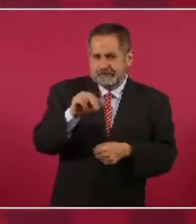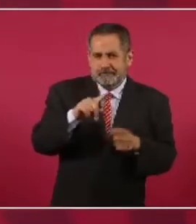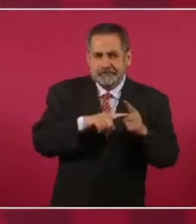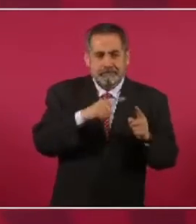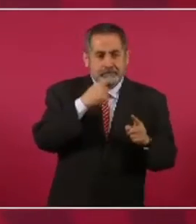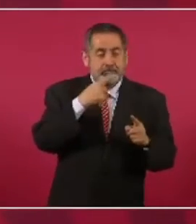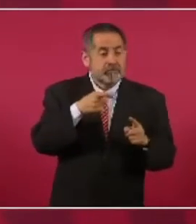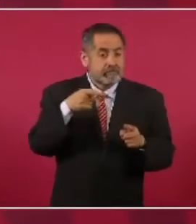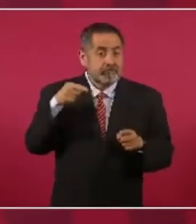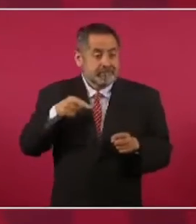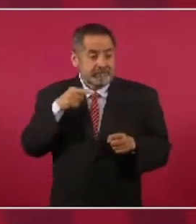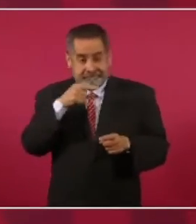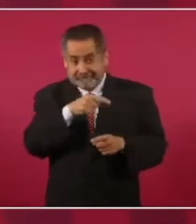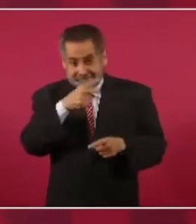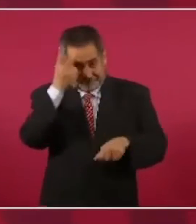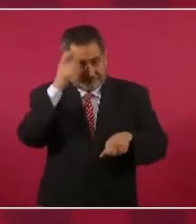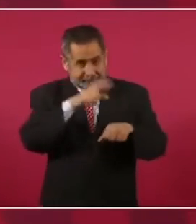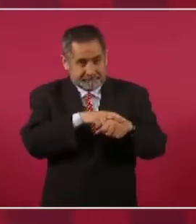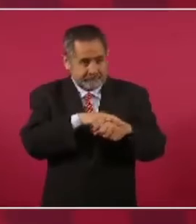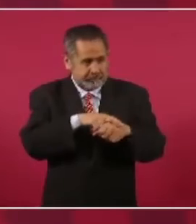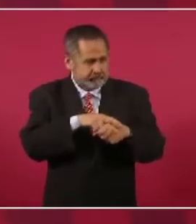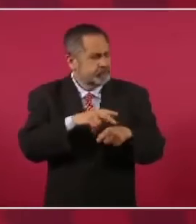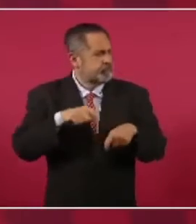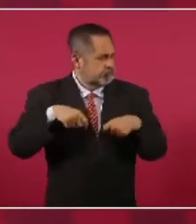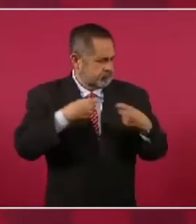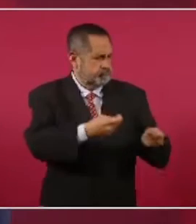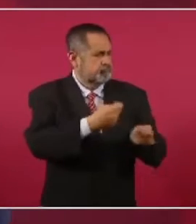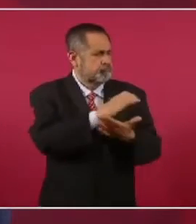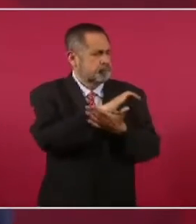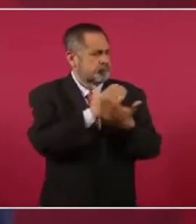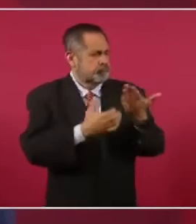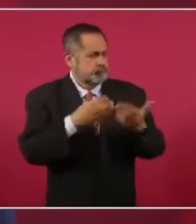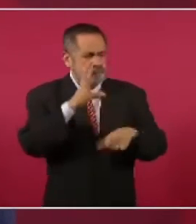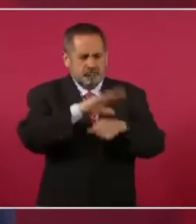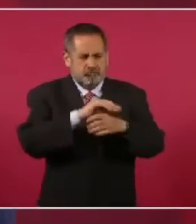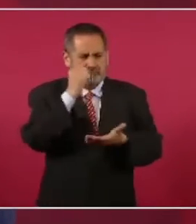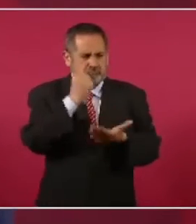le dieron la concesión